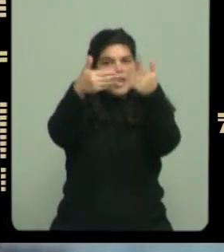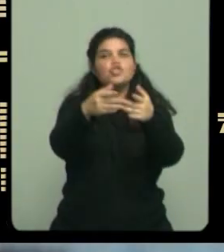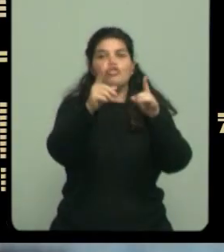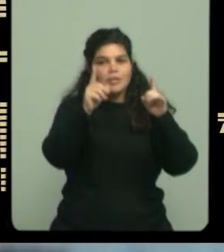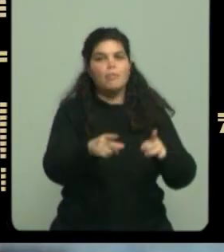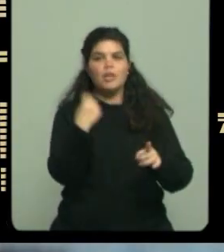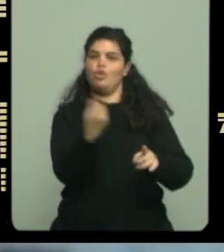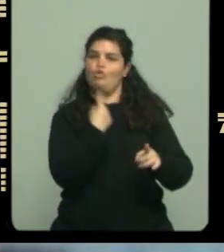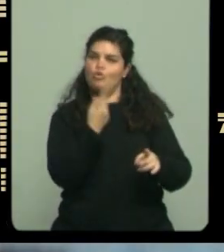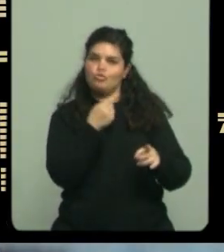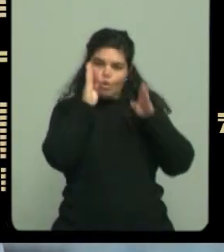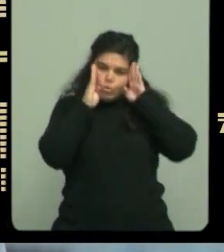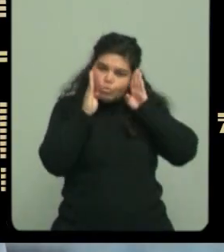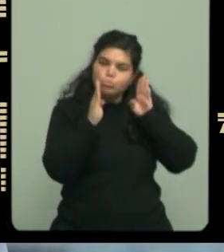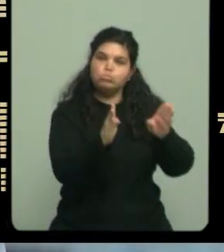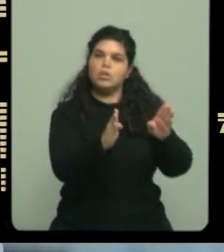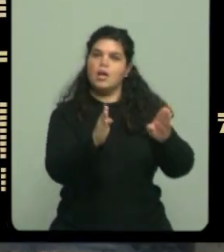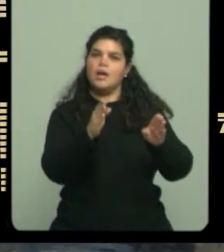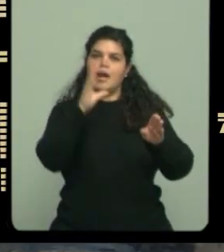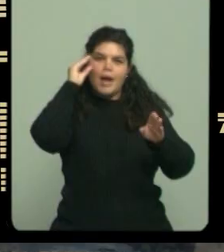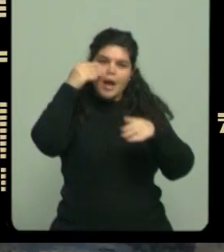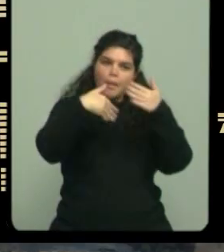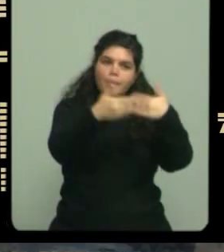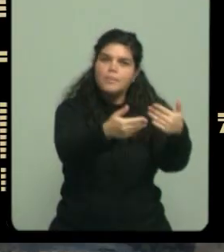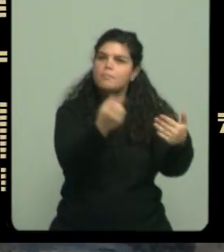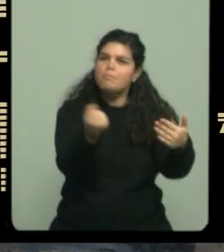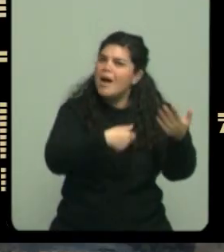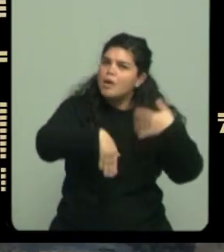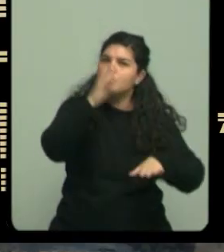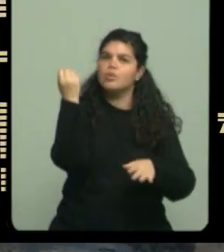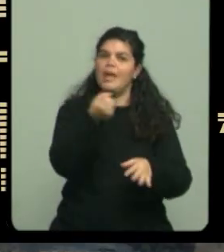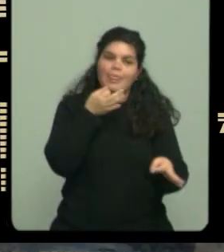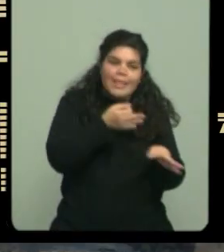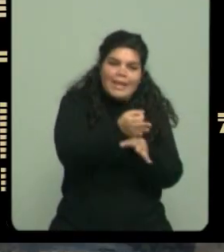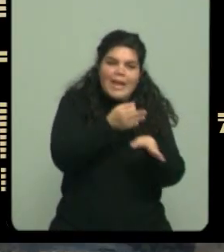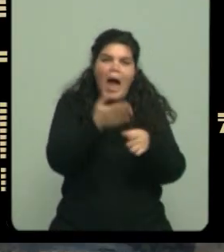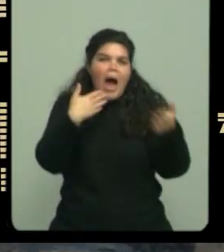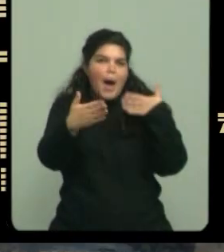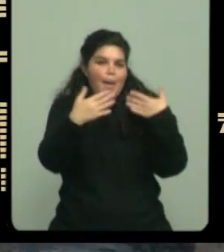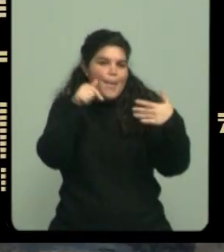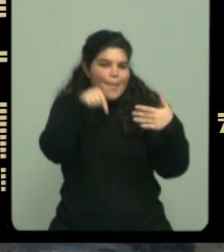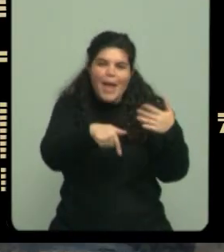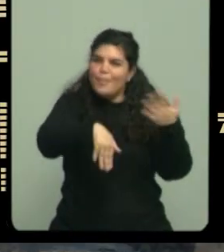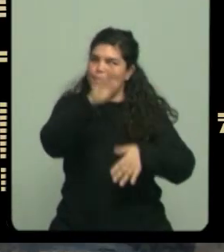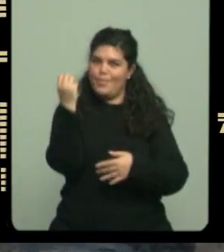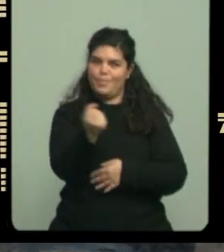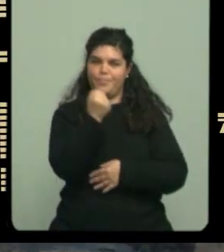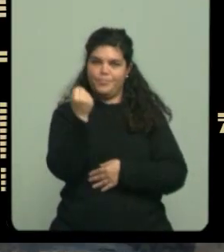eso siempre apuntamos a la formación, a hablar de estos temas. Quiero hacer